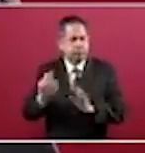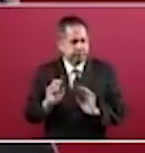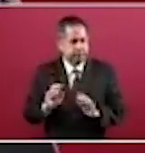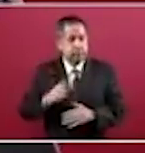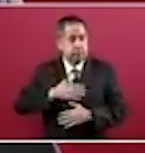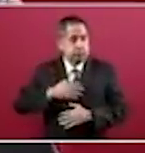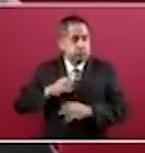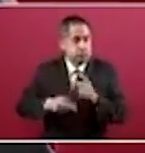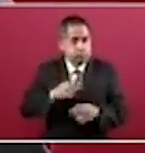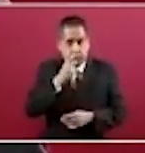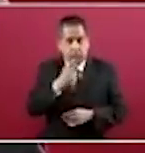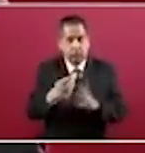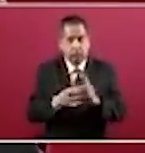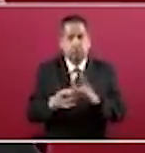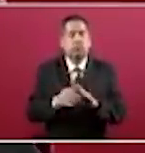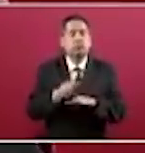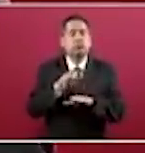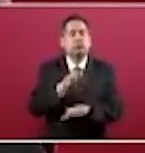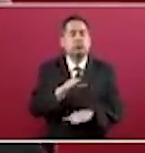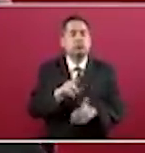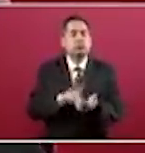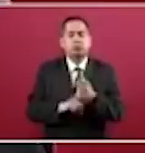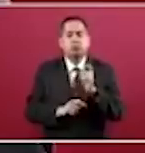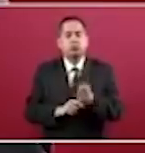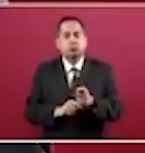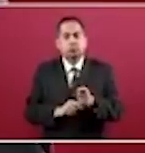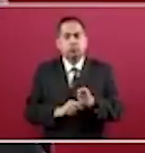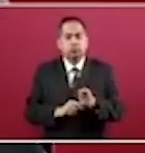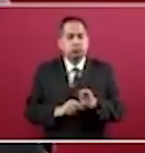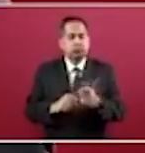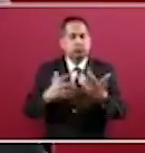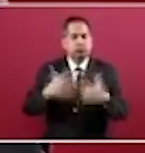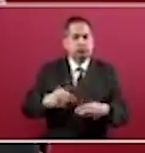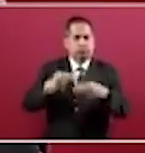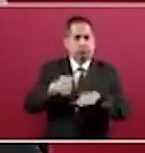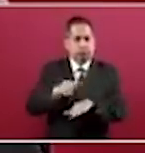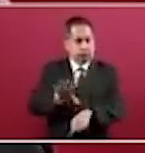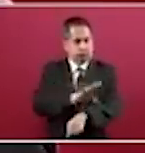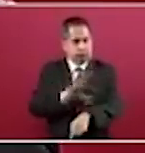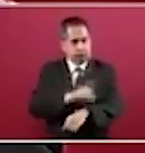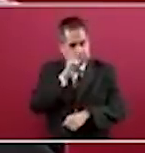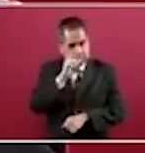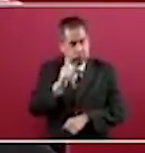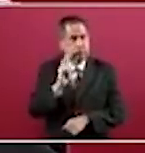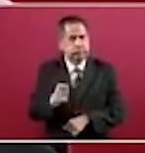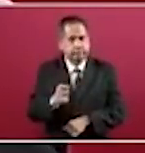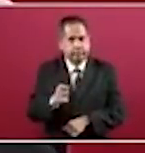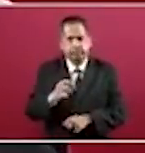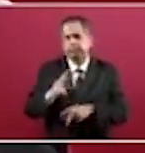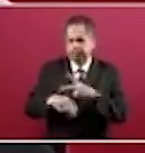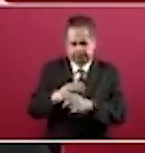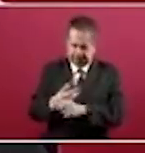puedo comentarles en cuanto a la industria eléctrica es que se